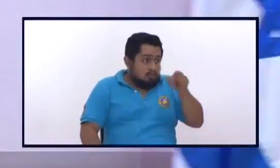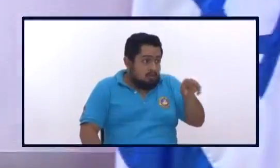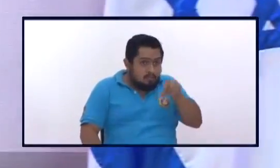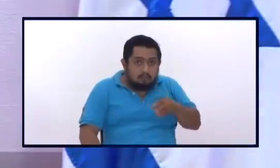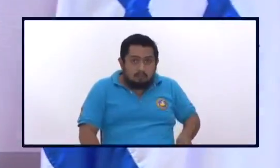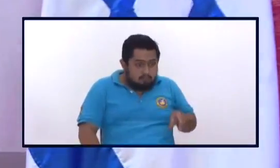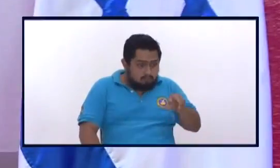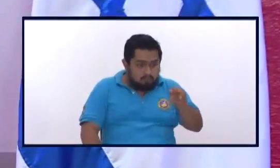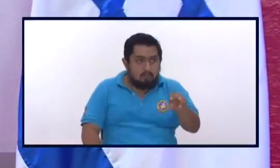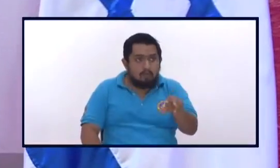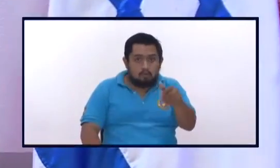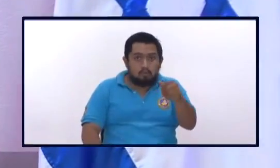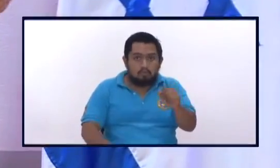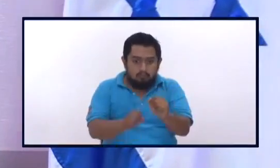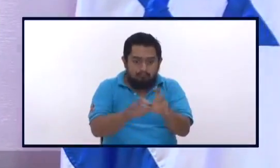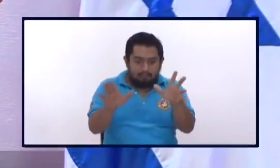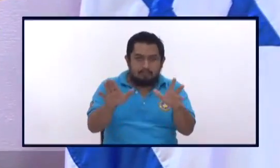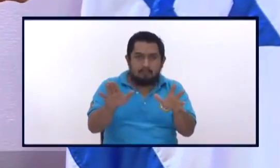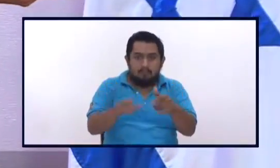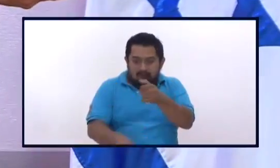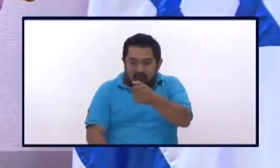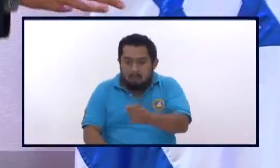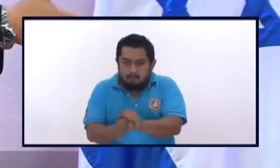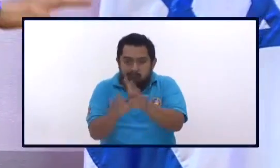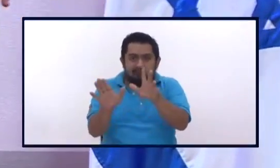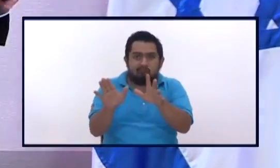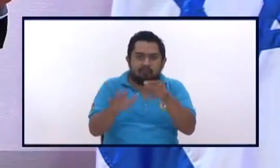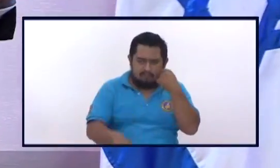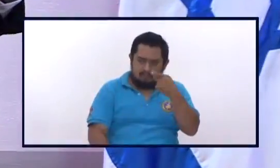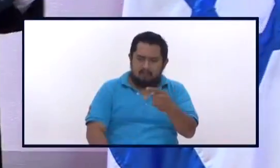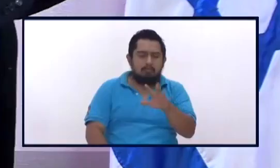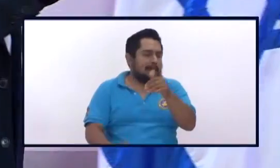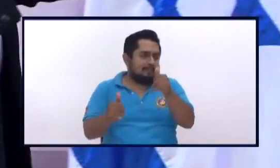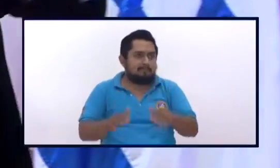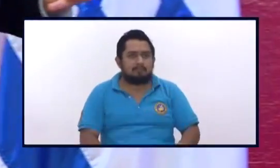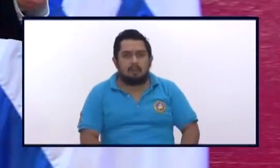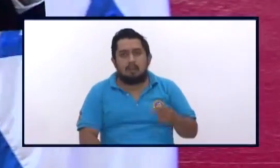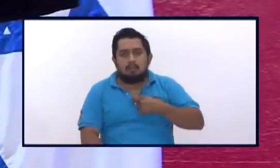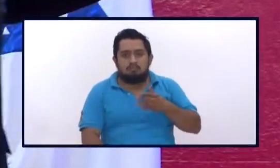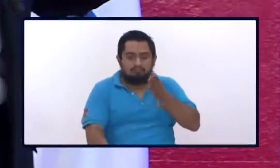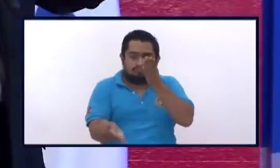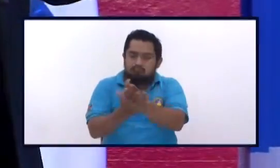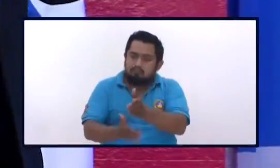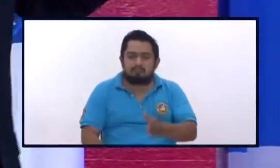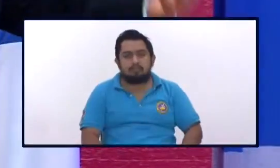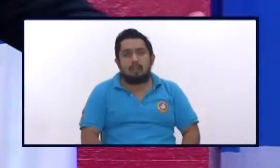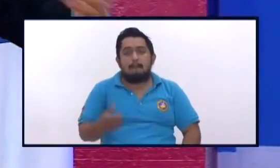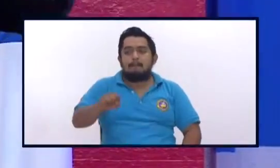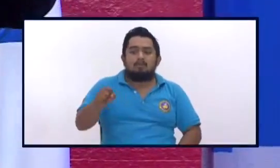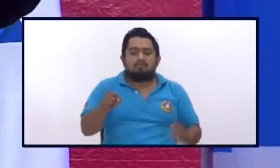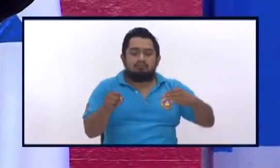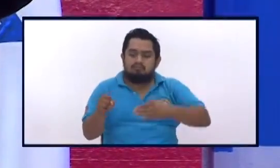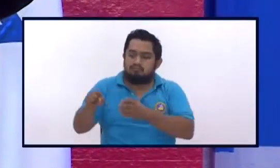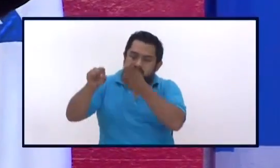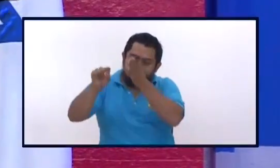proximidad le da dos clics y hace es tolerar tres clics hace lo otro no la atiendo bueno la cosa es que fue a la gasolinera llenamos el